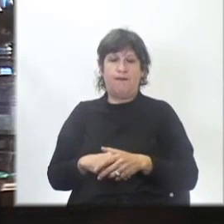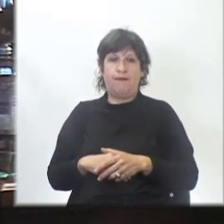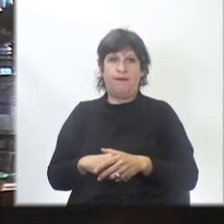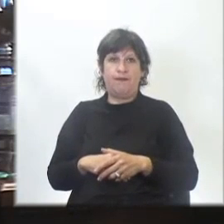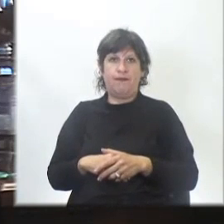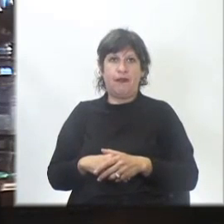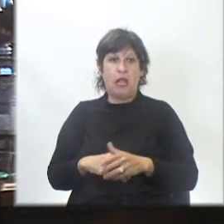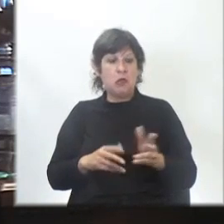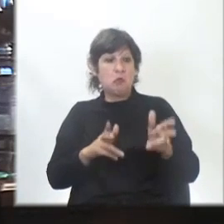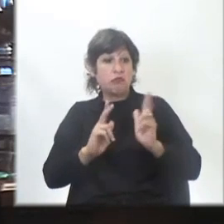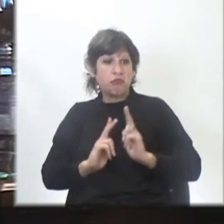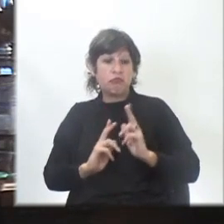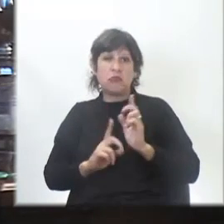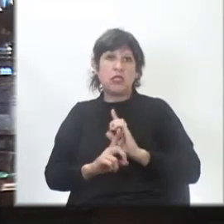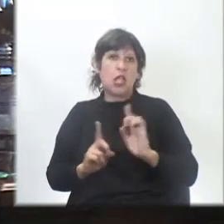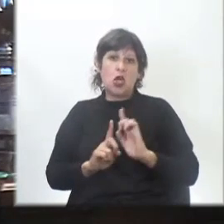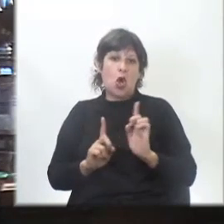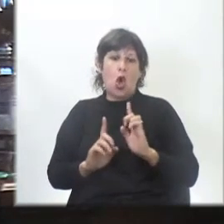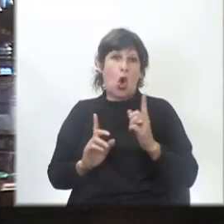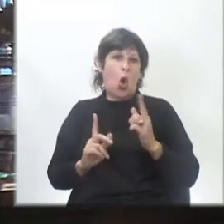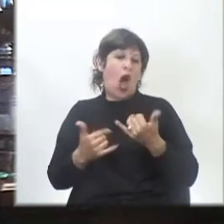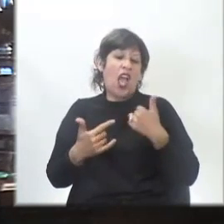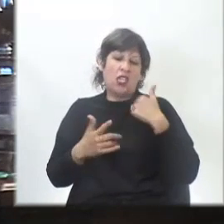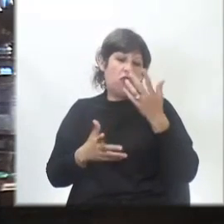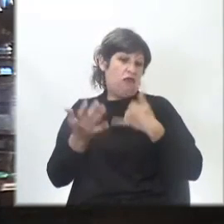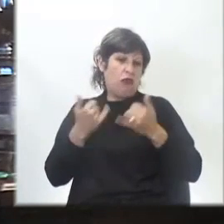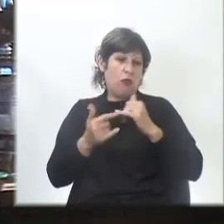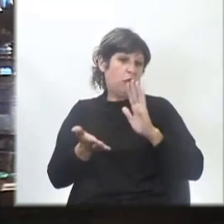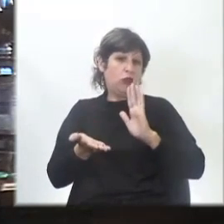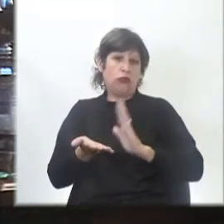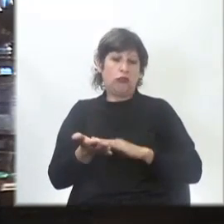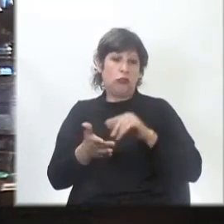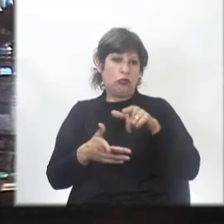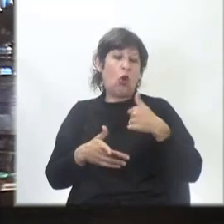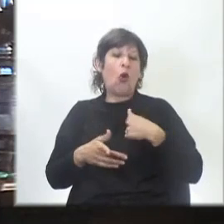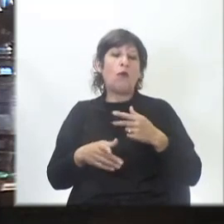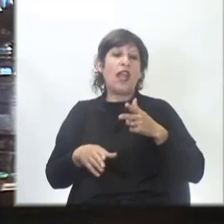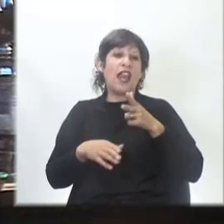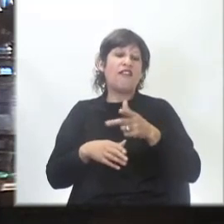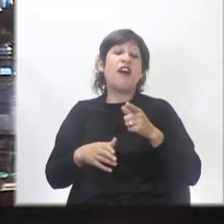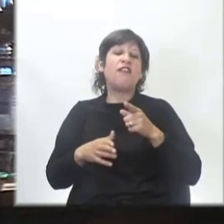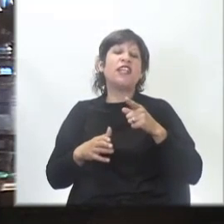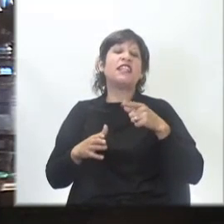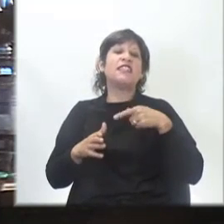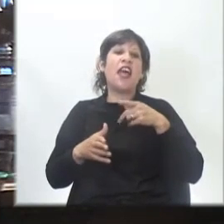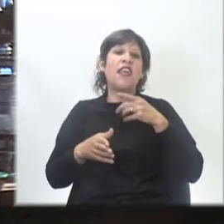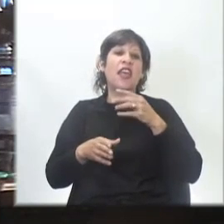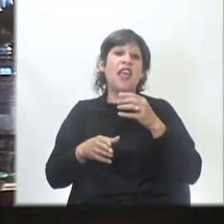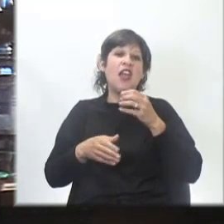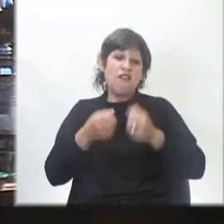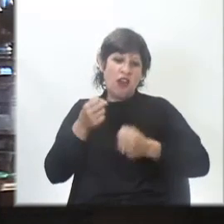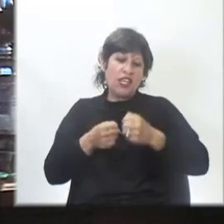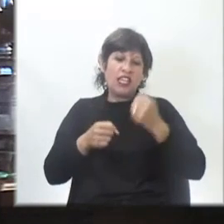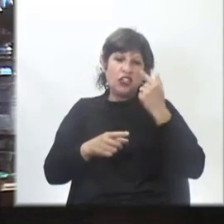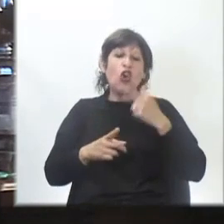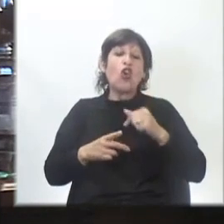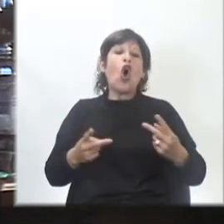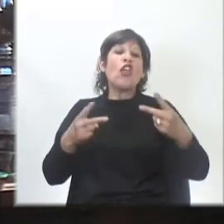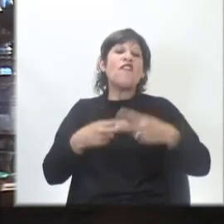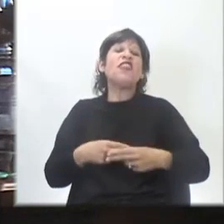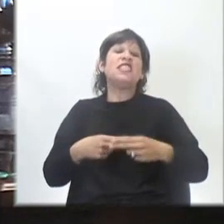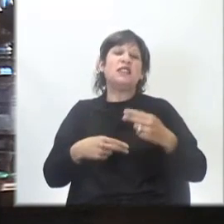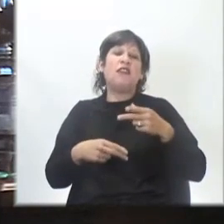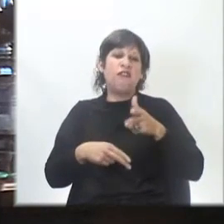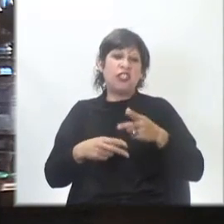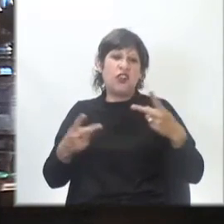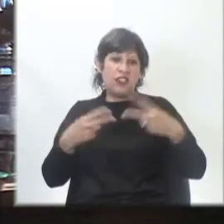Y si nos dice que no cuentan con información referente a la fecha de fabricación o vencimiento de los mismos. Una de las preguntas que le